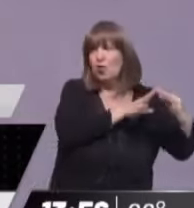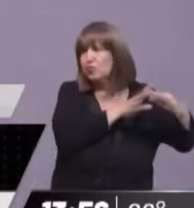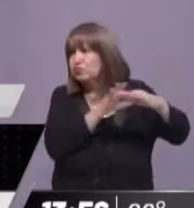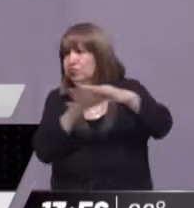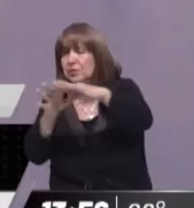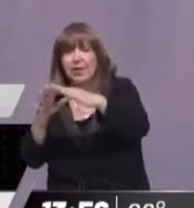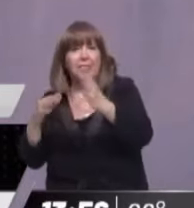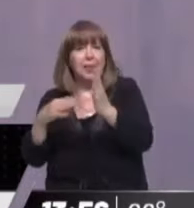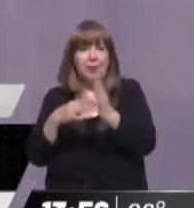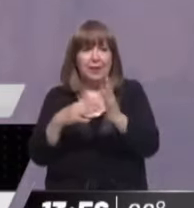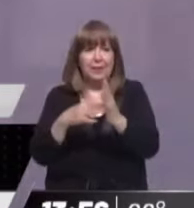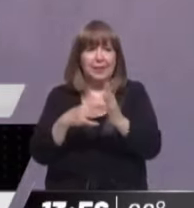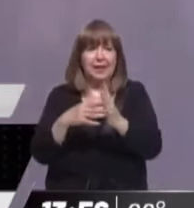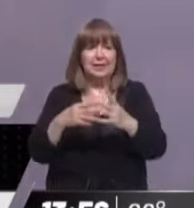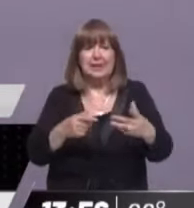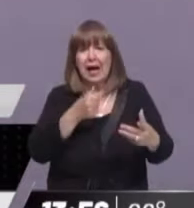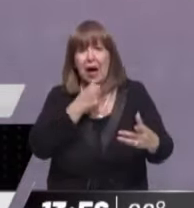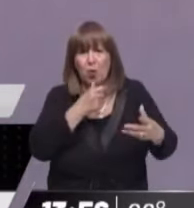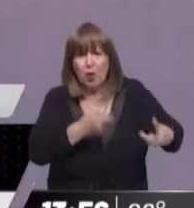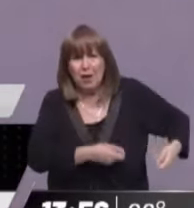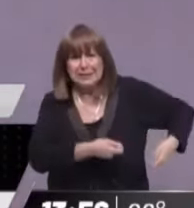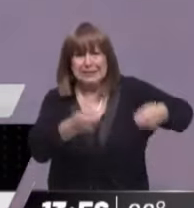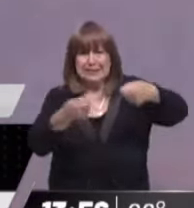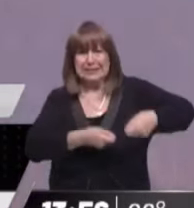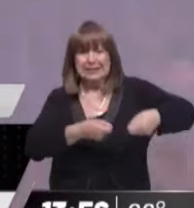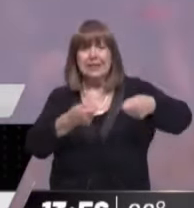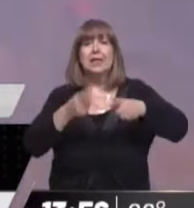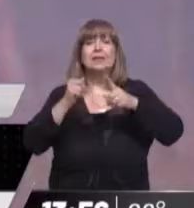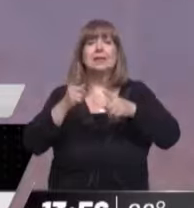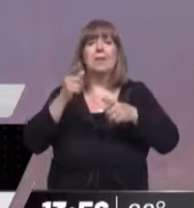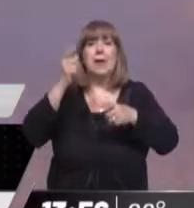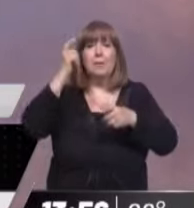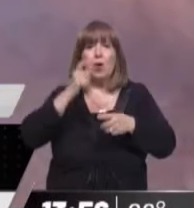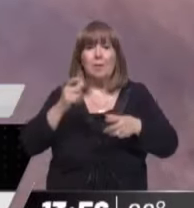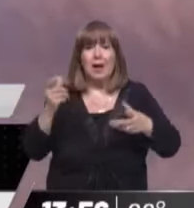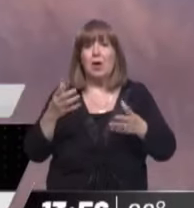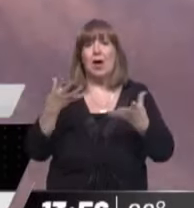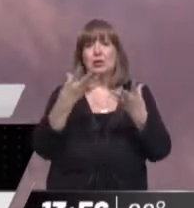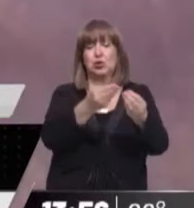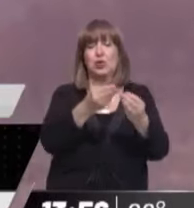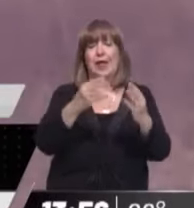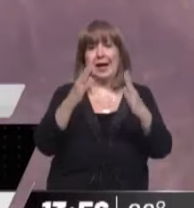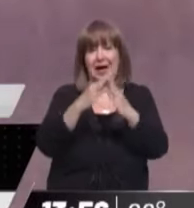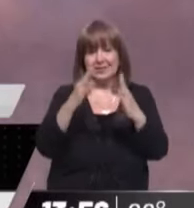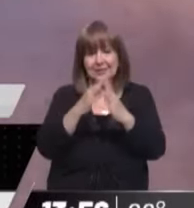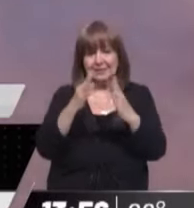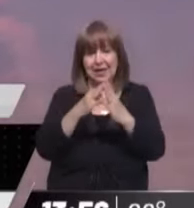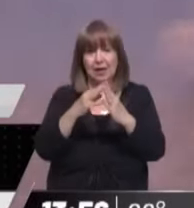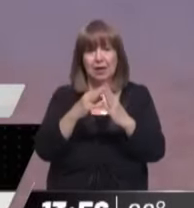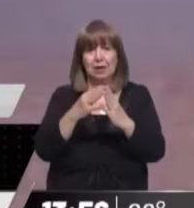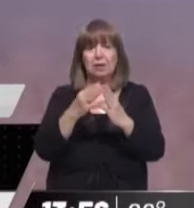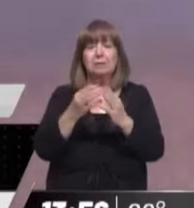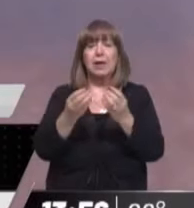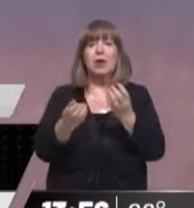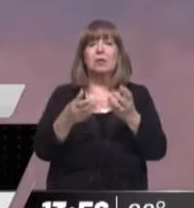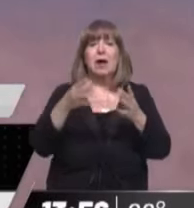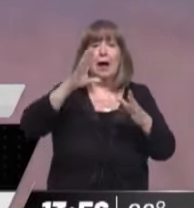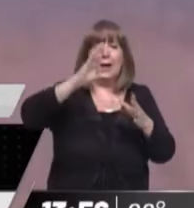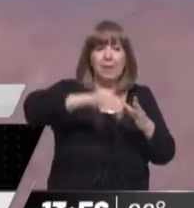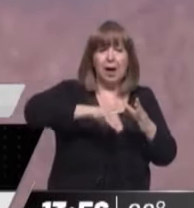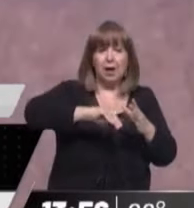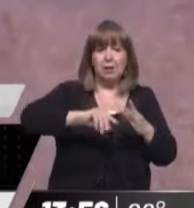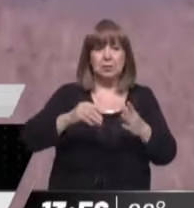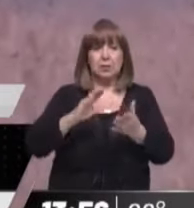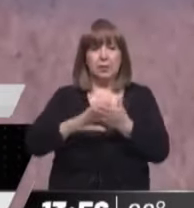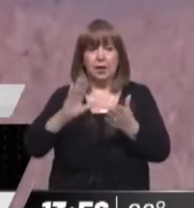llamas. Afortunadamente ahí están trabajando los bomberos y han podido sofocar, pero miren cómo se vuelve a prender otro foco ahí al lado